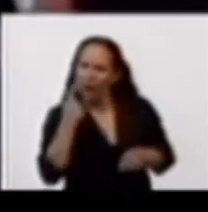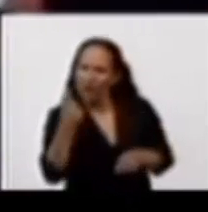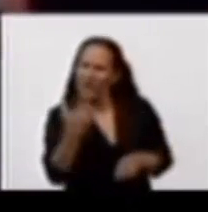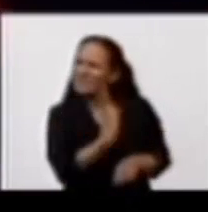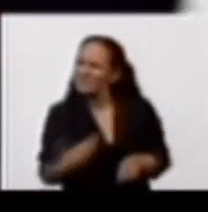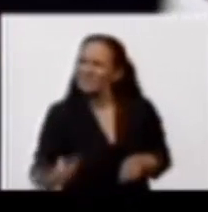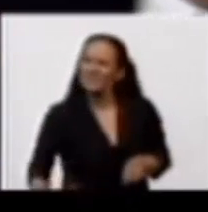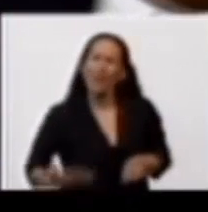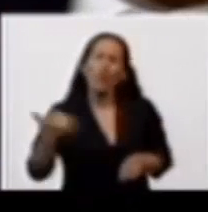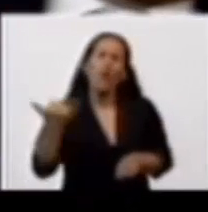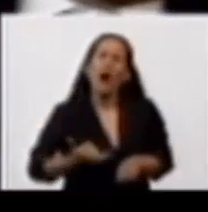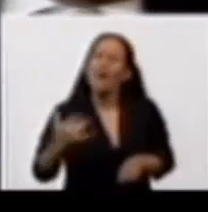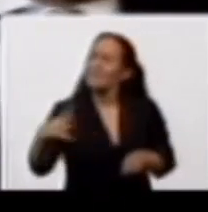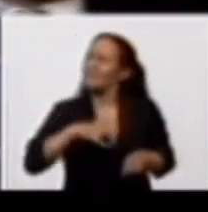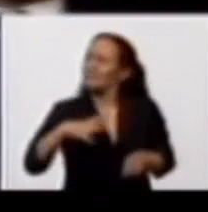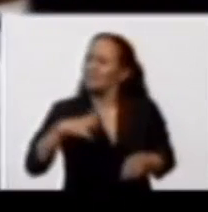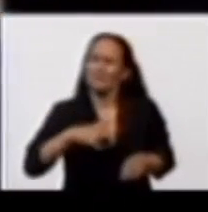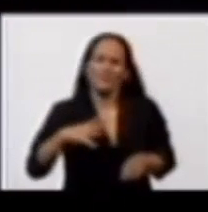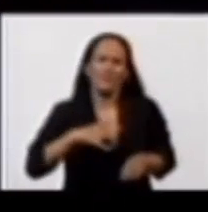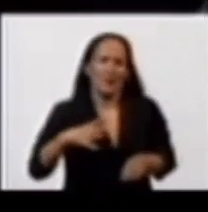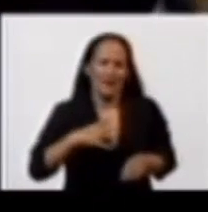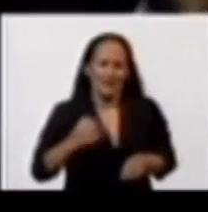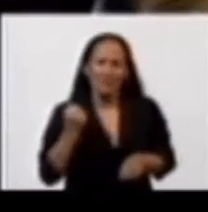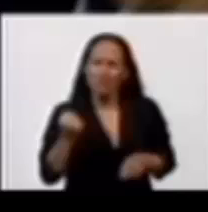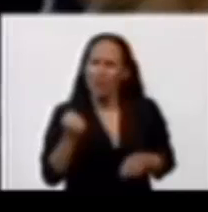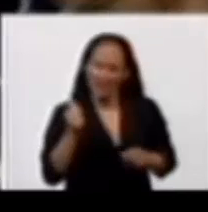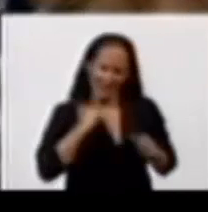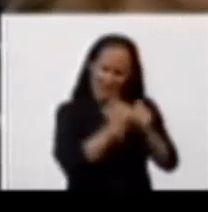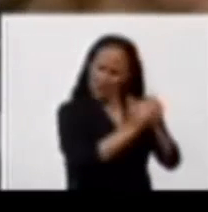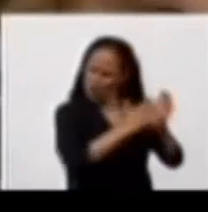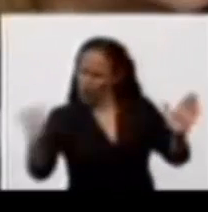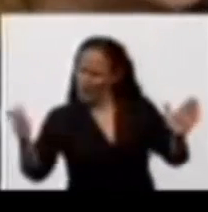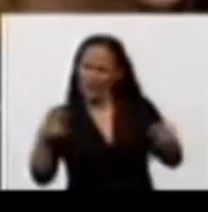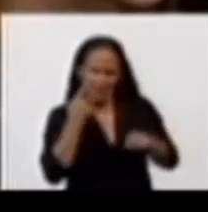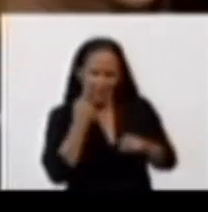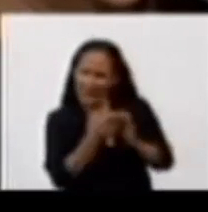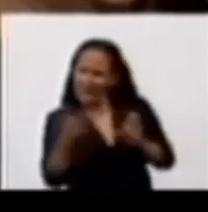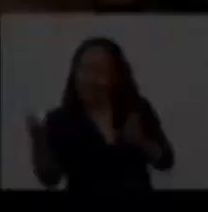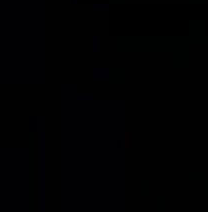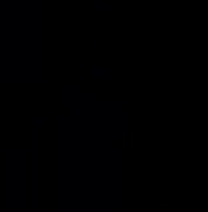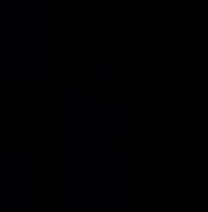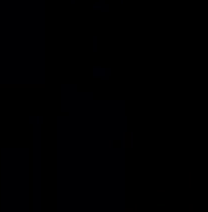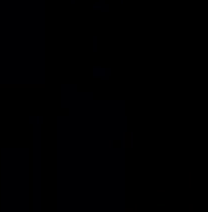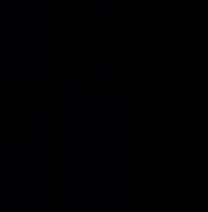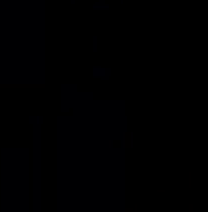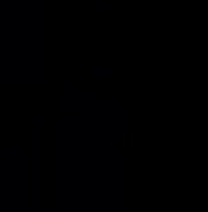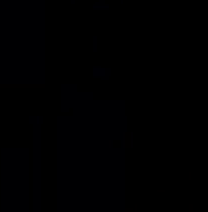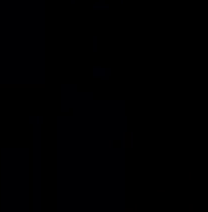de los mayores de la historia de nuestro país, 7% del PBI.